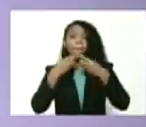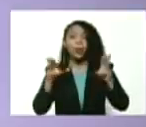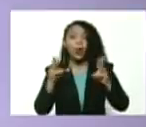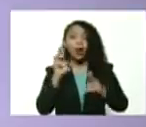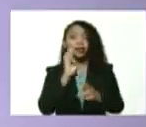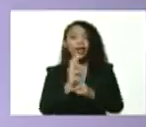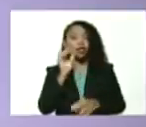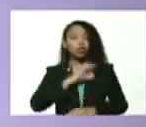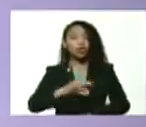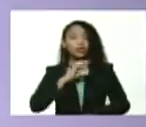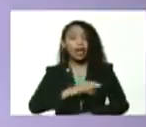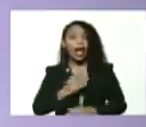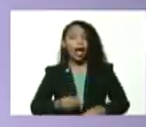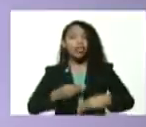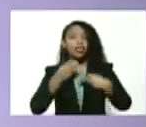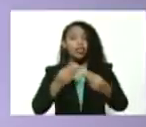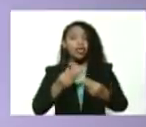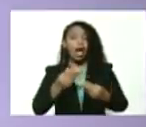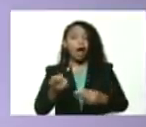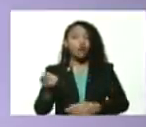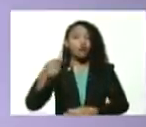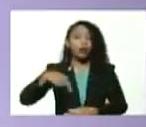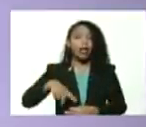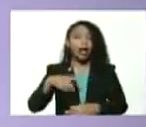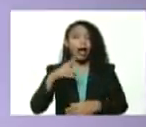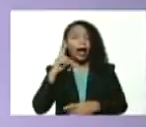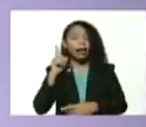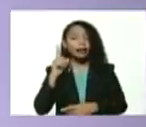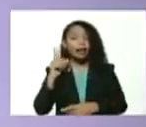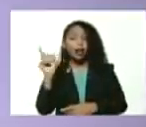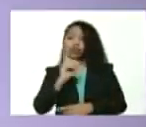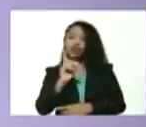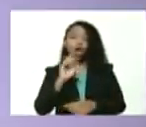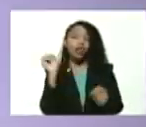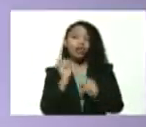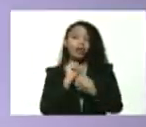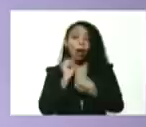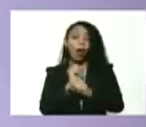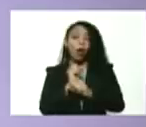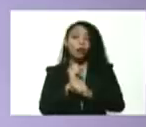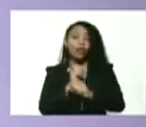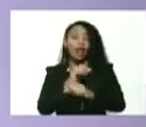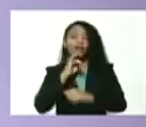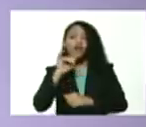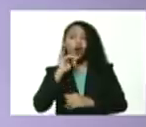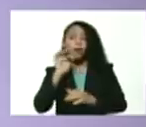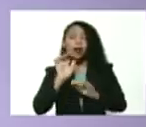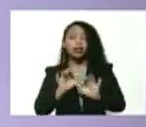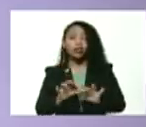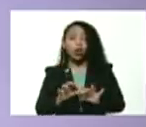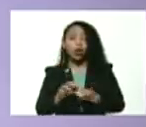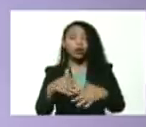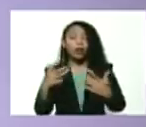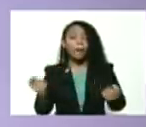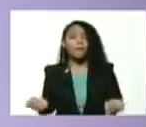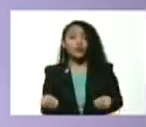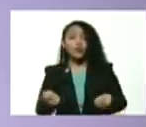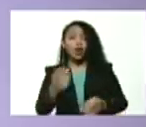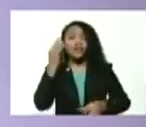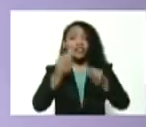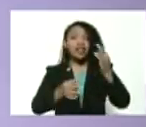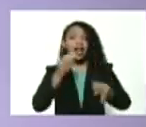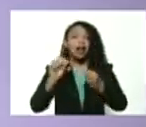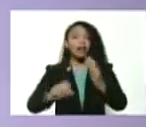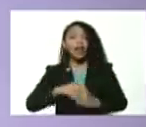redes sociales dan cuenta justamente de la no veracidad de la información. Instaba a la Fiscalía de la